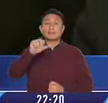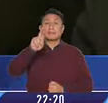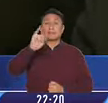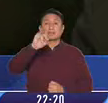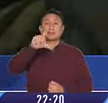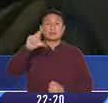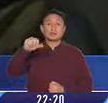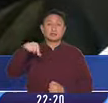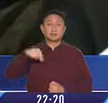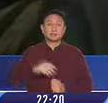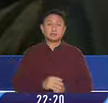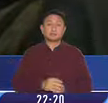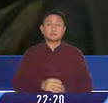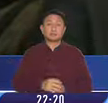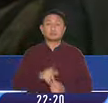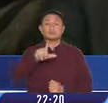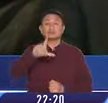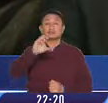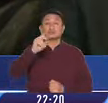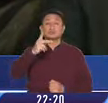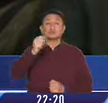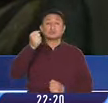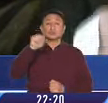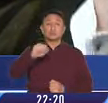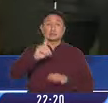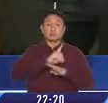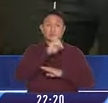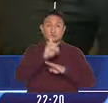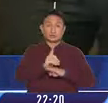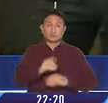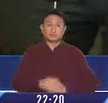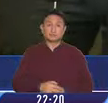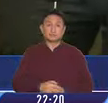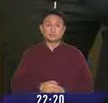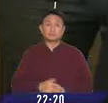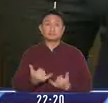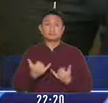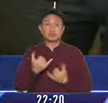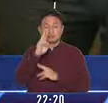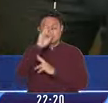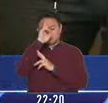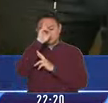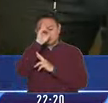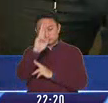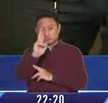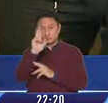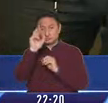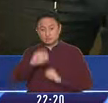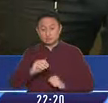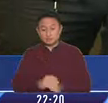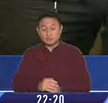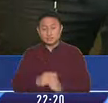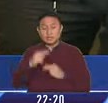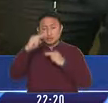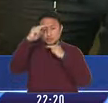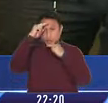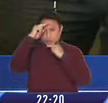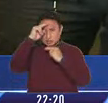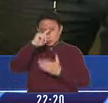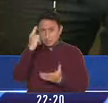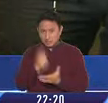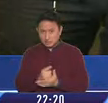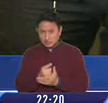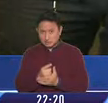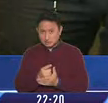a asambleísta, y Antonio López, director nacional de campaña. Respetemos y solo compartamos las noticias y la